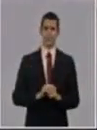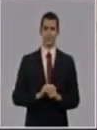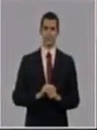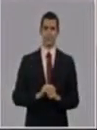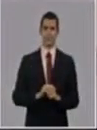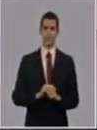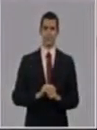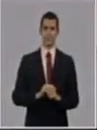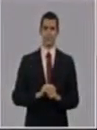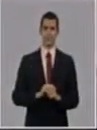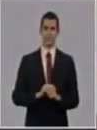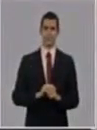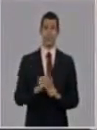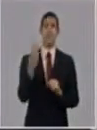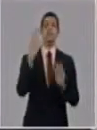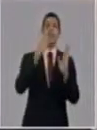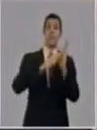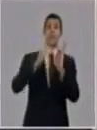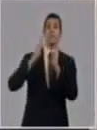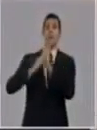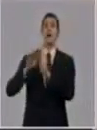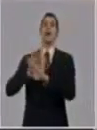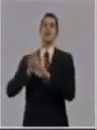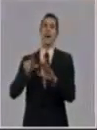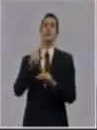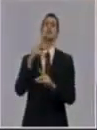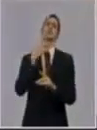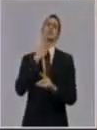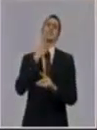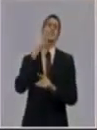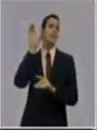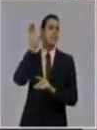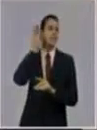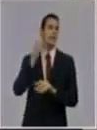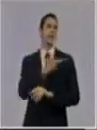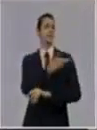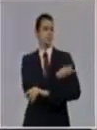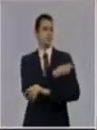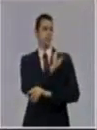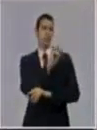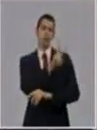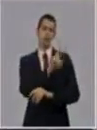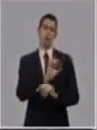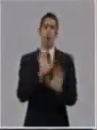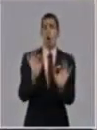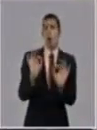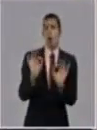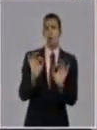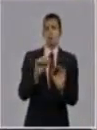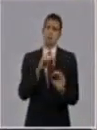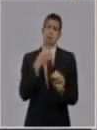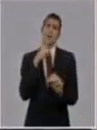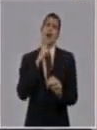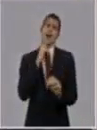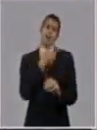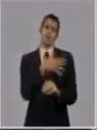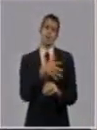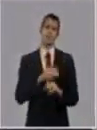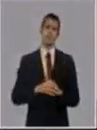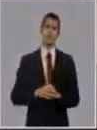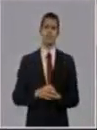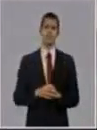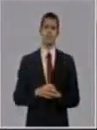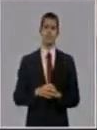Igualmente, en el mes de abril debemos solicitar a la agencia regulatoria la autorización de inicio de ensayo clínico con Soberana 01